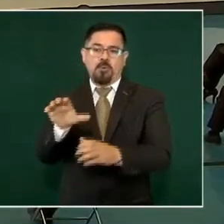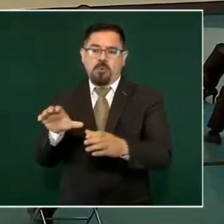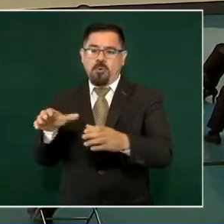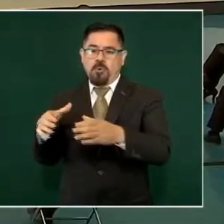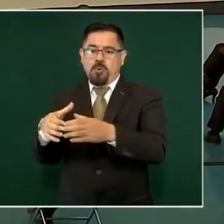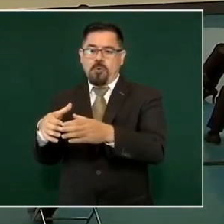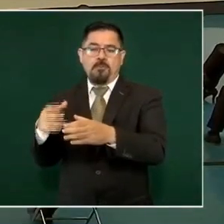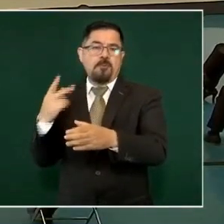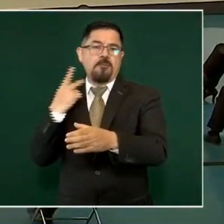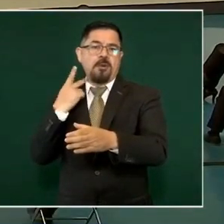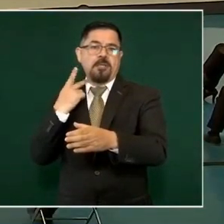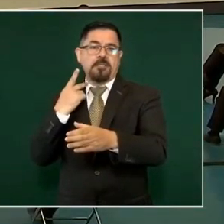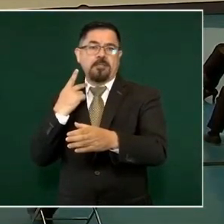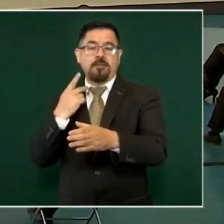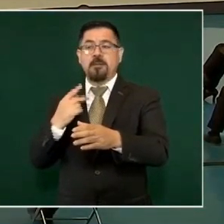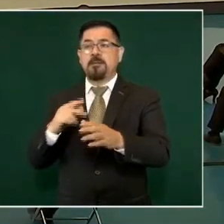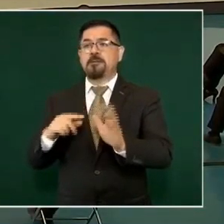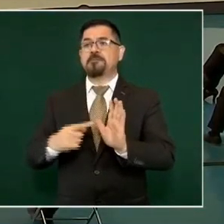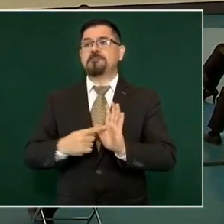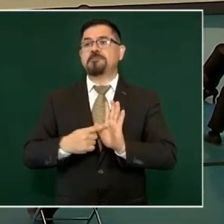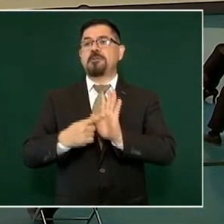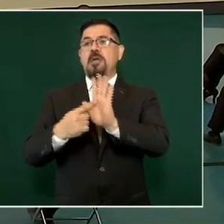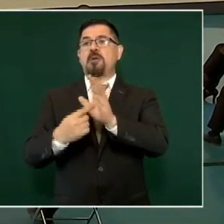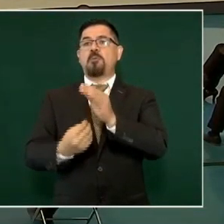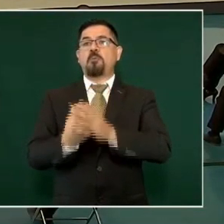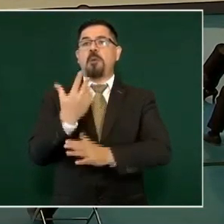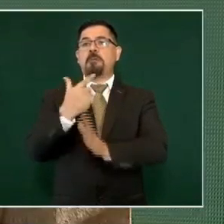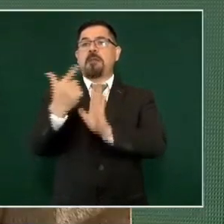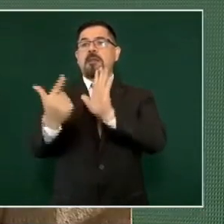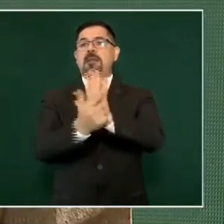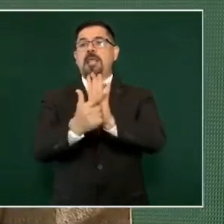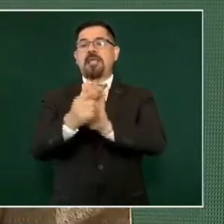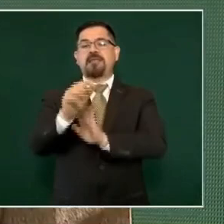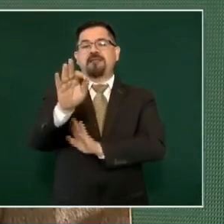Sacaron la reforma fiscal